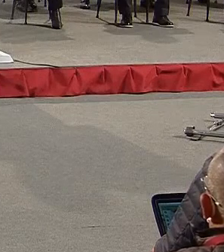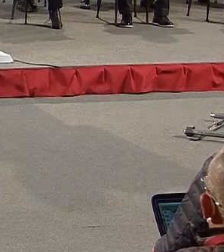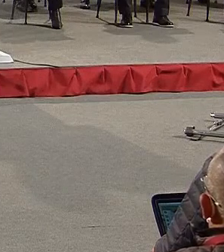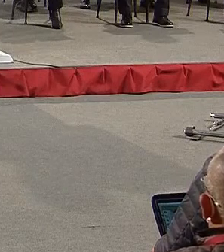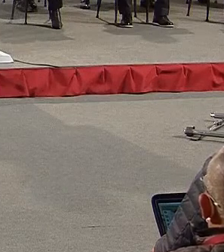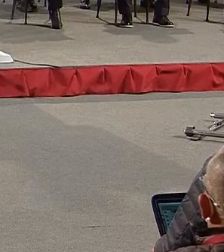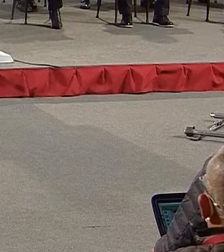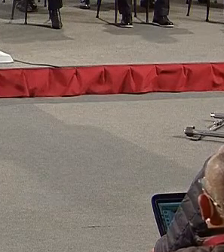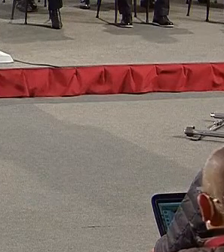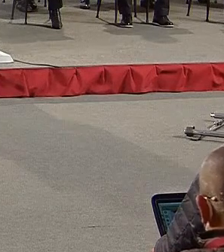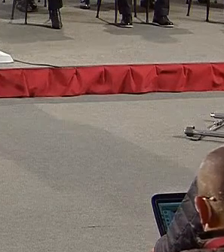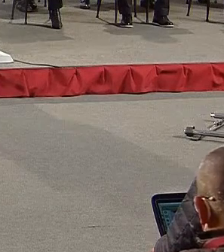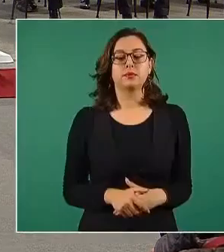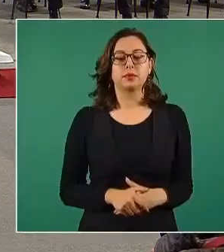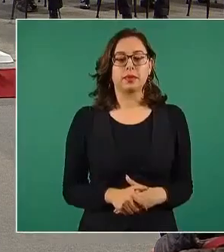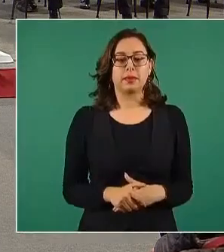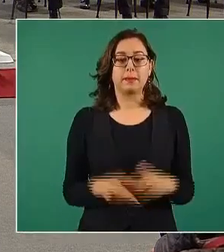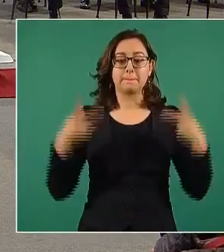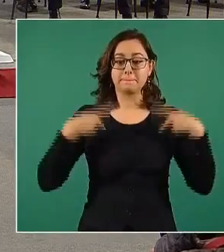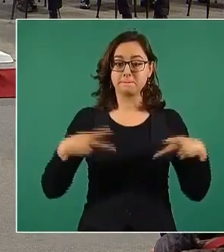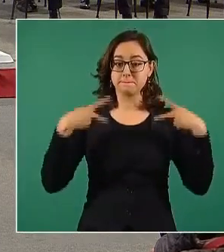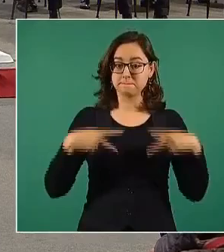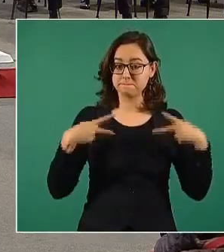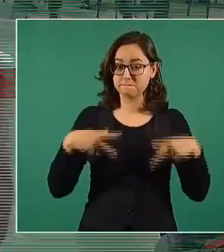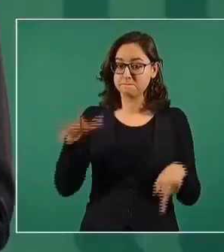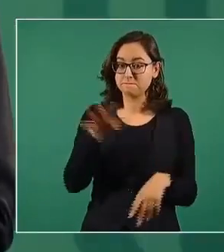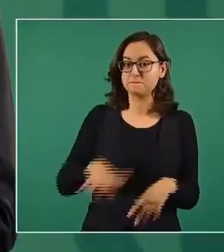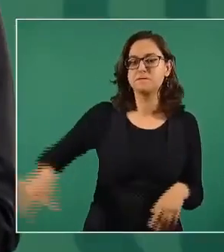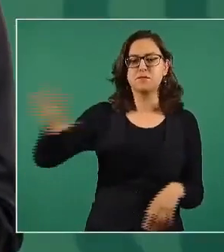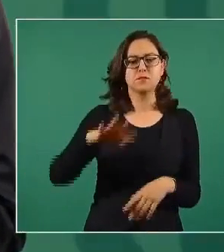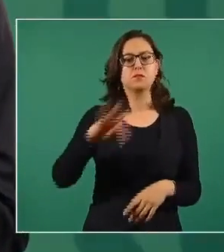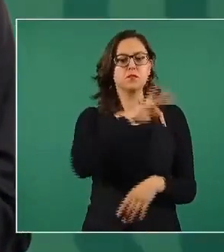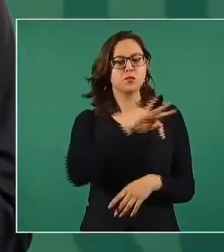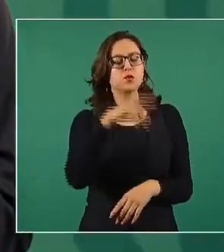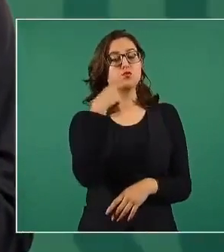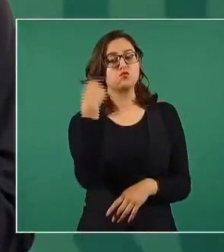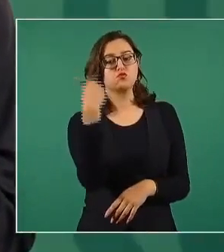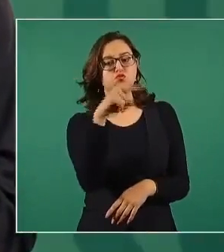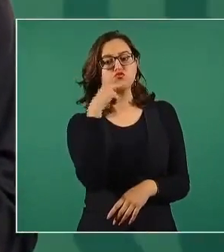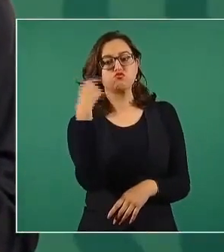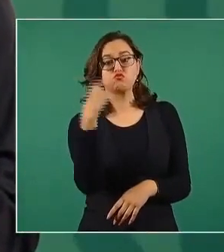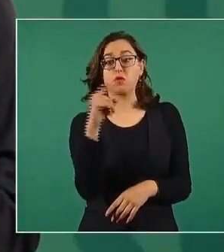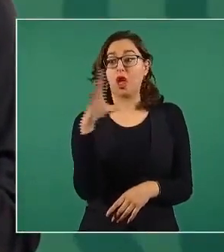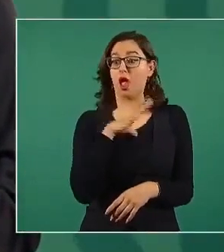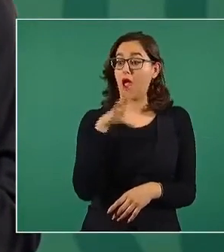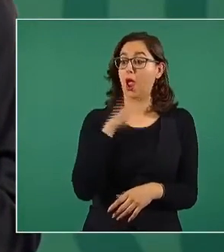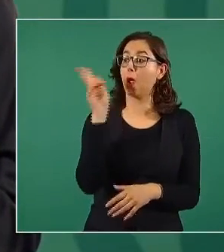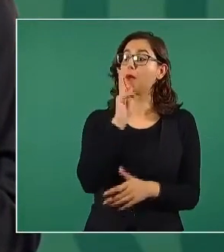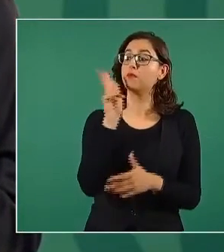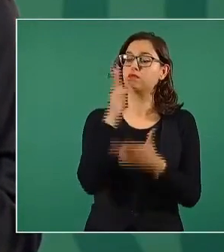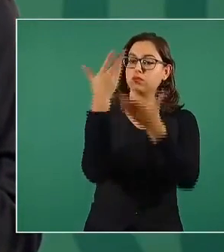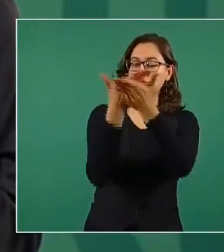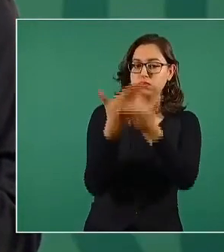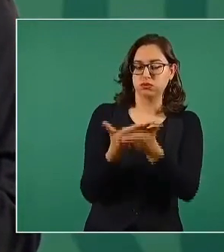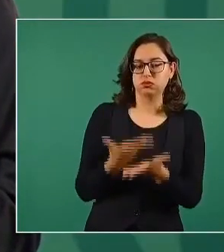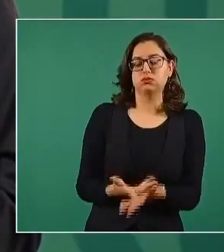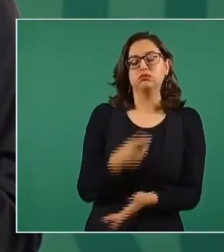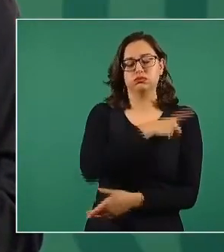si hay elementos se pueden llevar a cabo. Nosotros